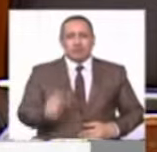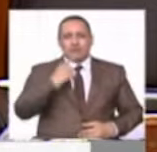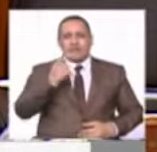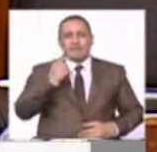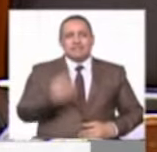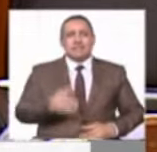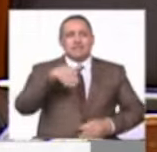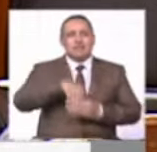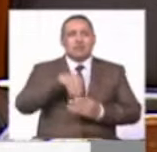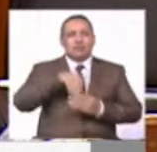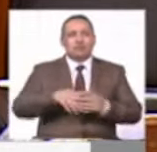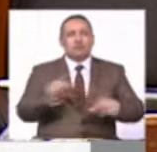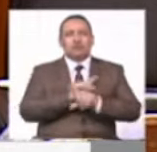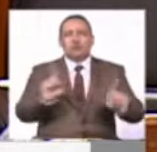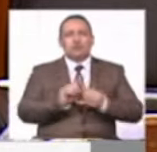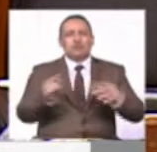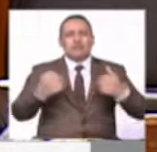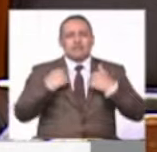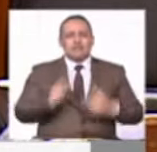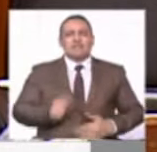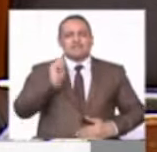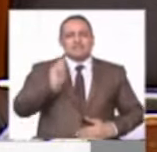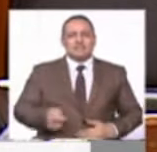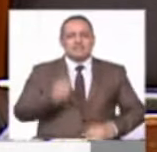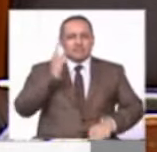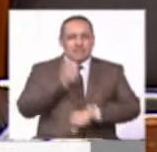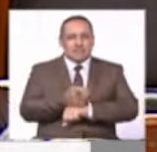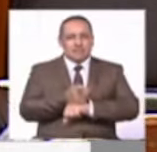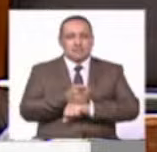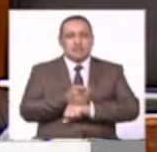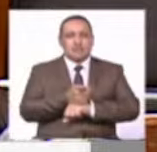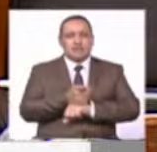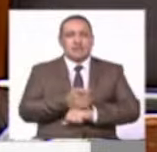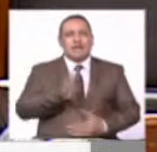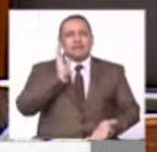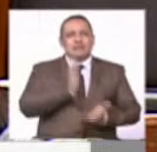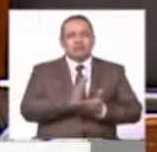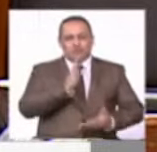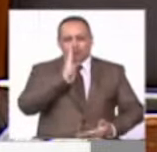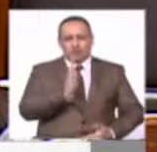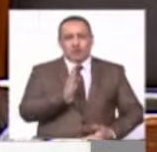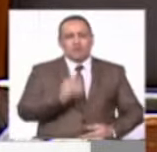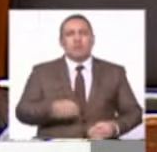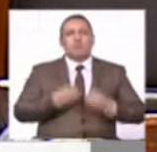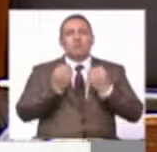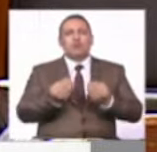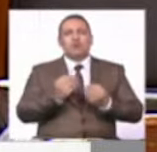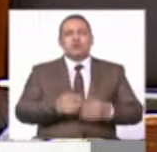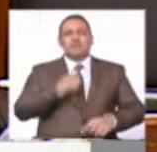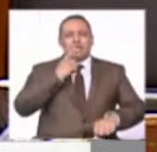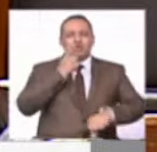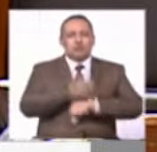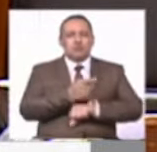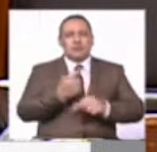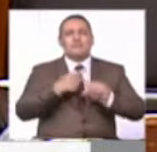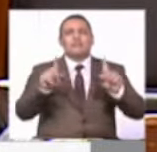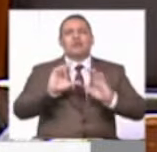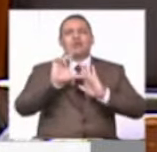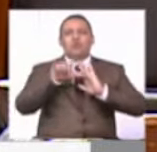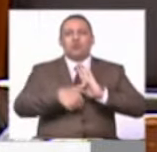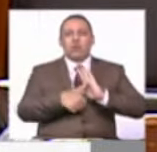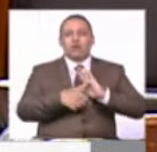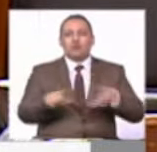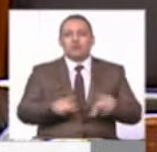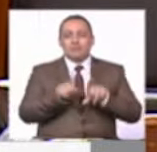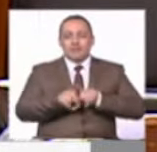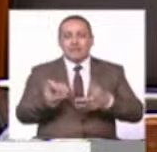elegido no tenía sentencia condenatoria firme por delito doloso pero si luego de tal